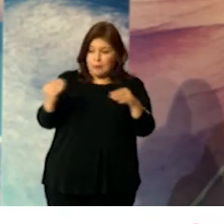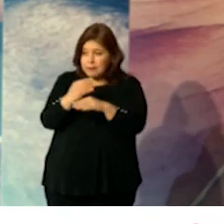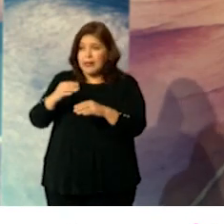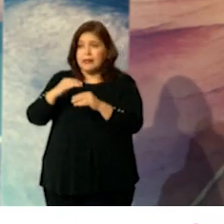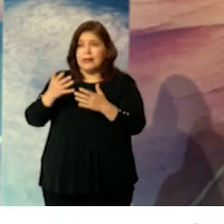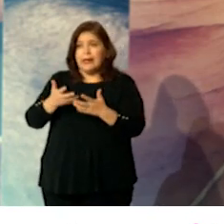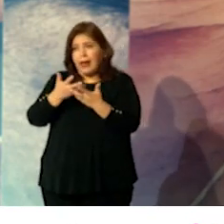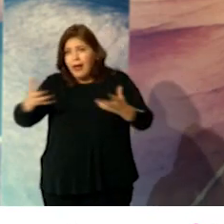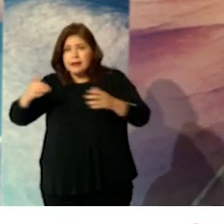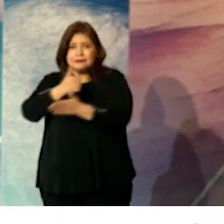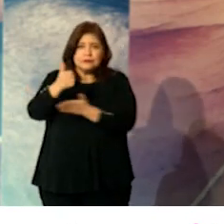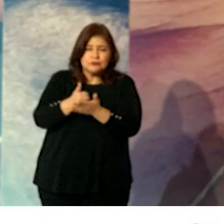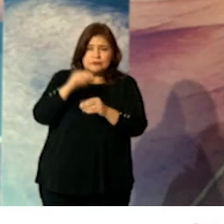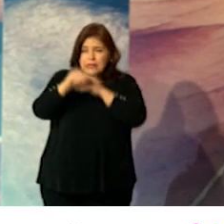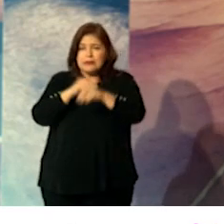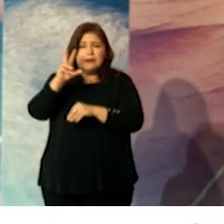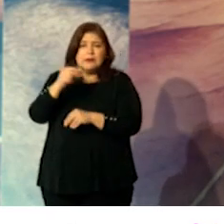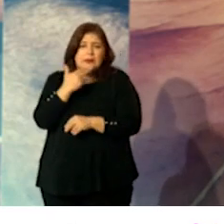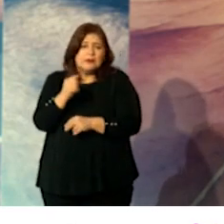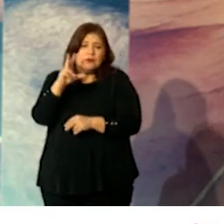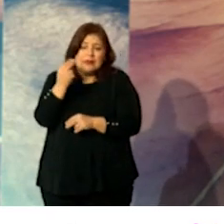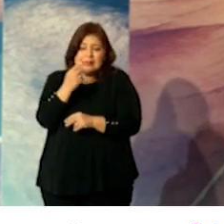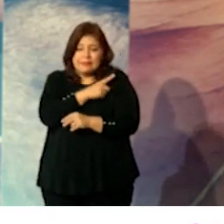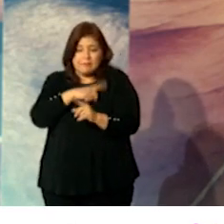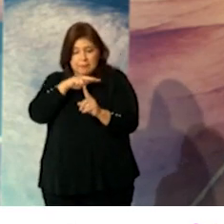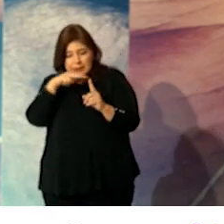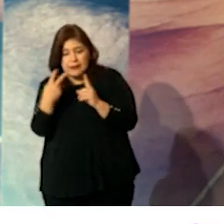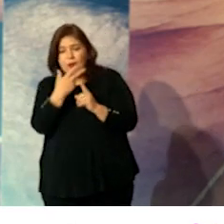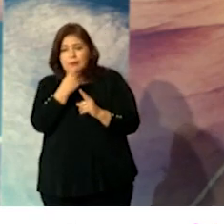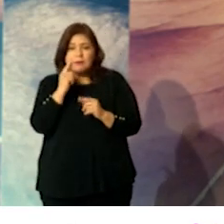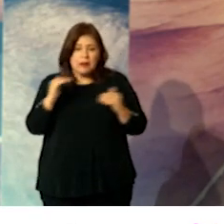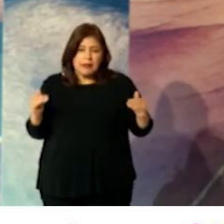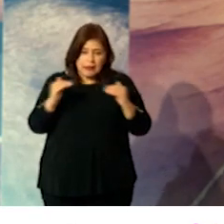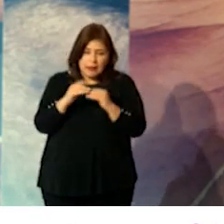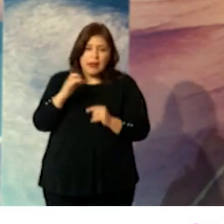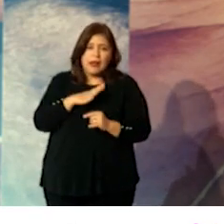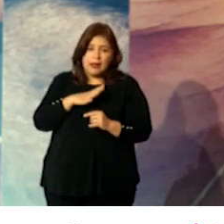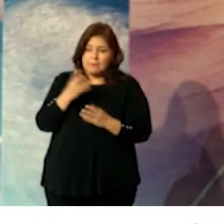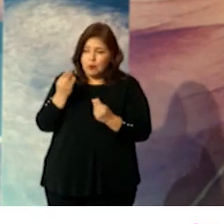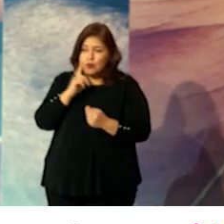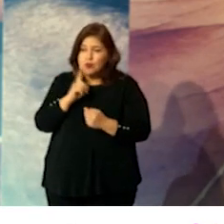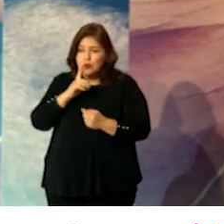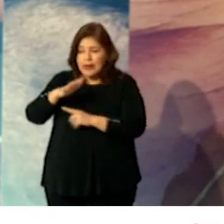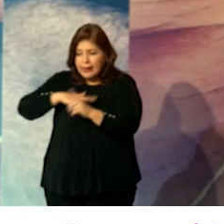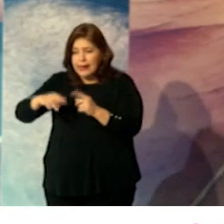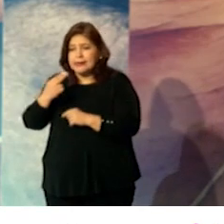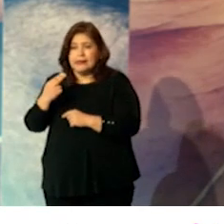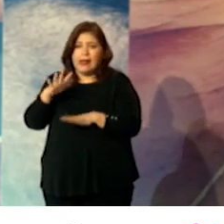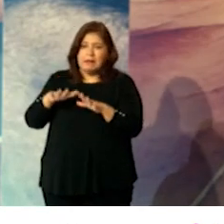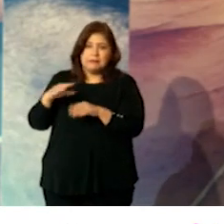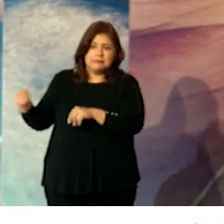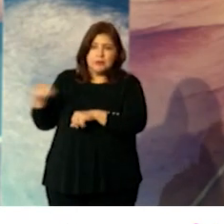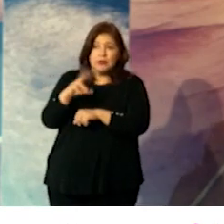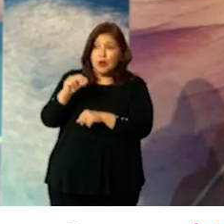desarrollo de infraestructura, no te sirve de nada si no tienes perspectiva de género, porque hay un grupo importante de mujeres que no están usando el transporte público porque les da miedo, porque